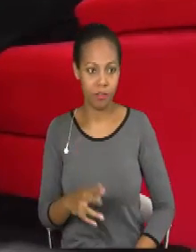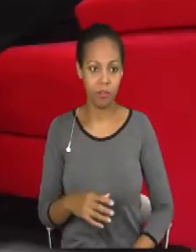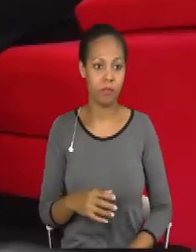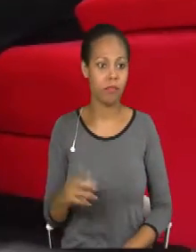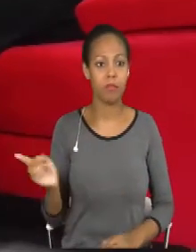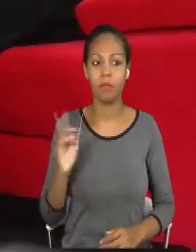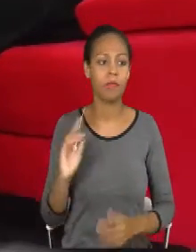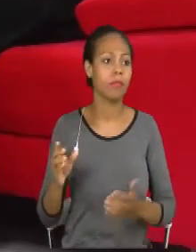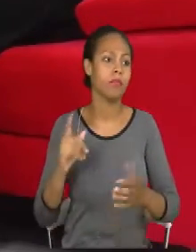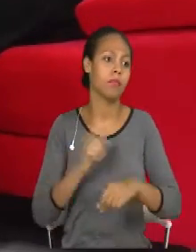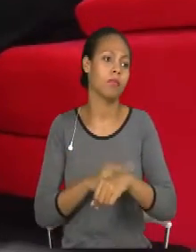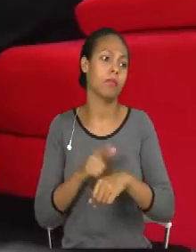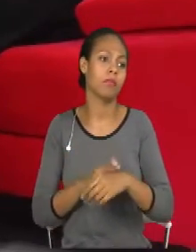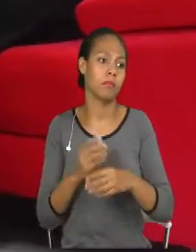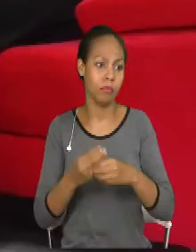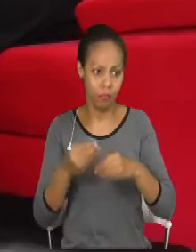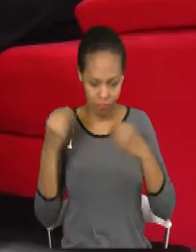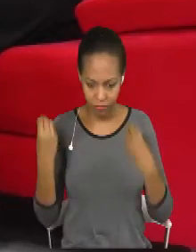mí,